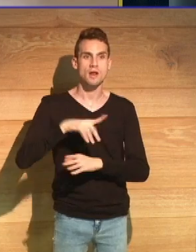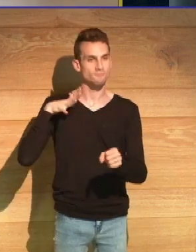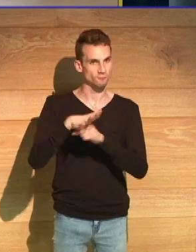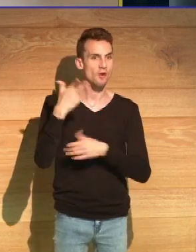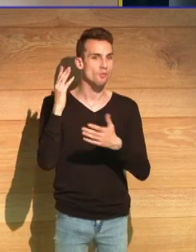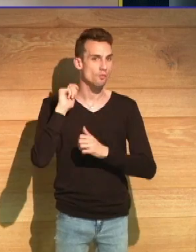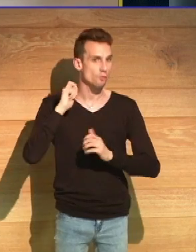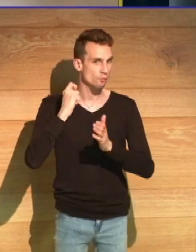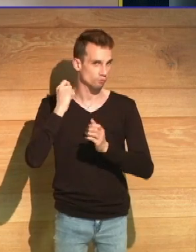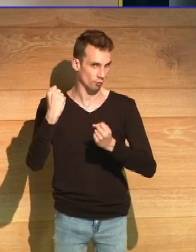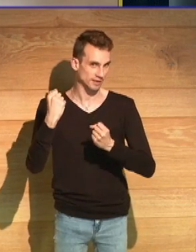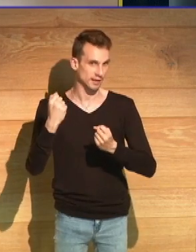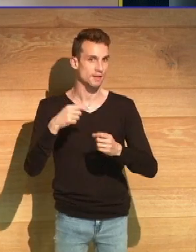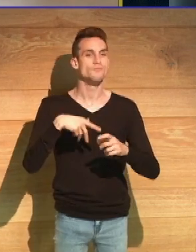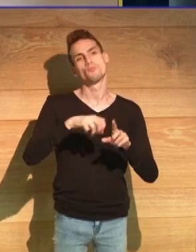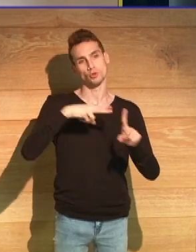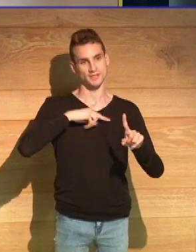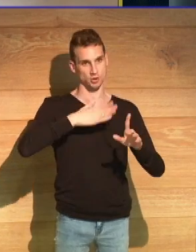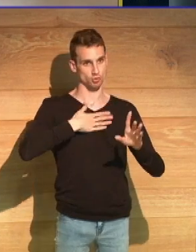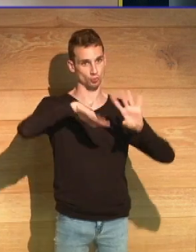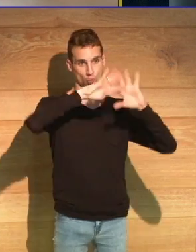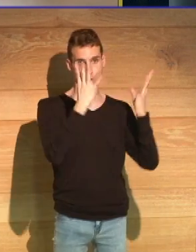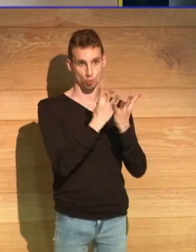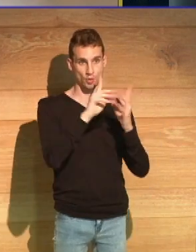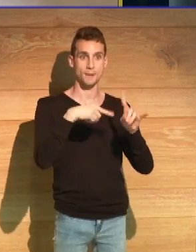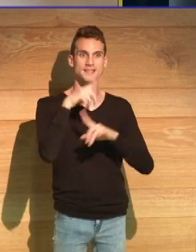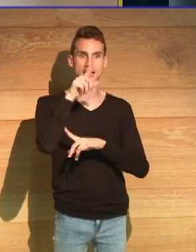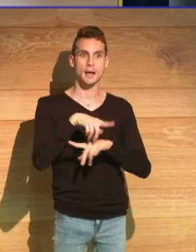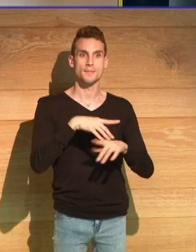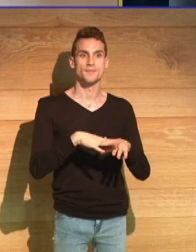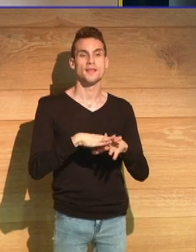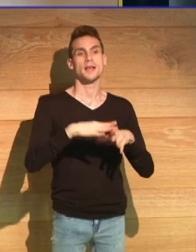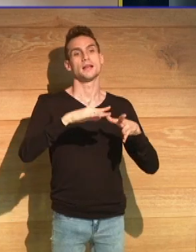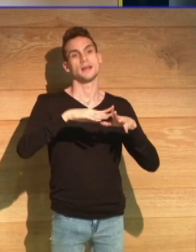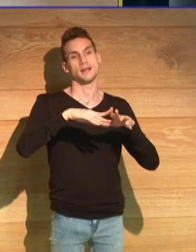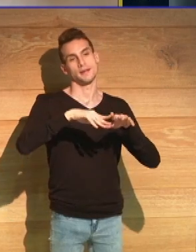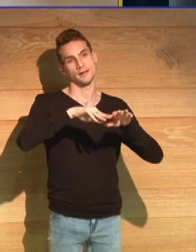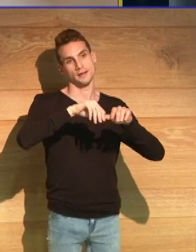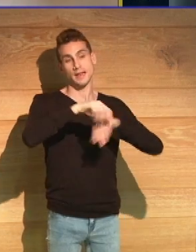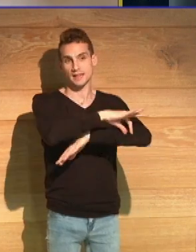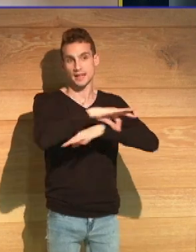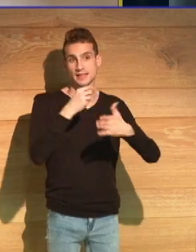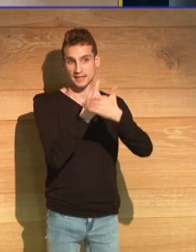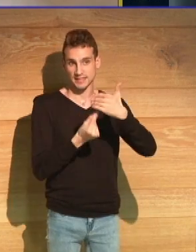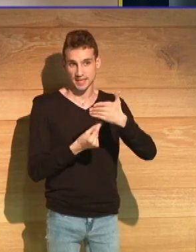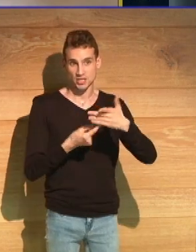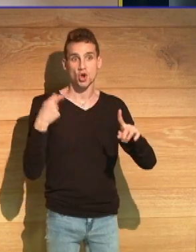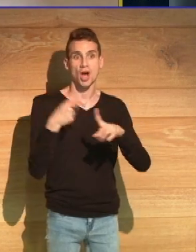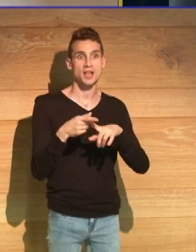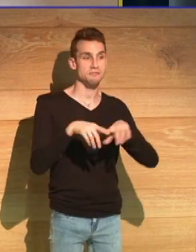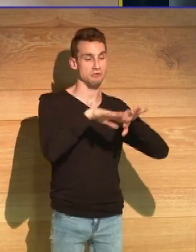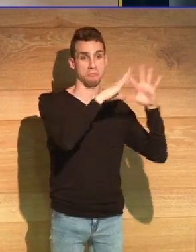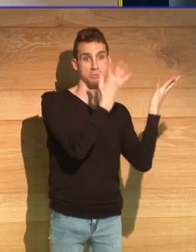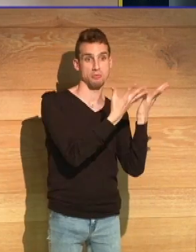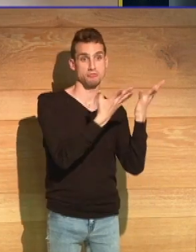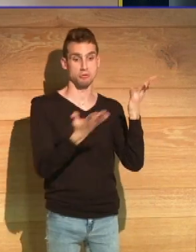entender la relación con el mundo y, por ejemplo, el papel fundamental del diseño, de las disciplinas que le dan forma al mundo, para reequilibrar nuestra relación con el mundo en